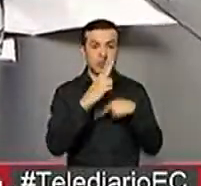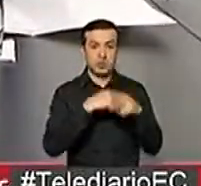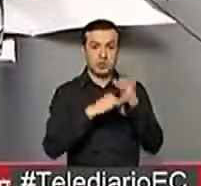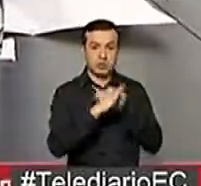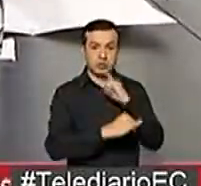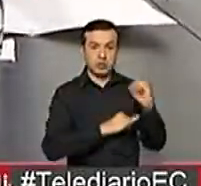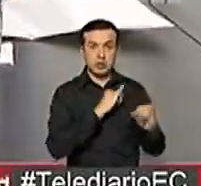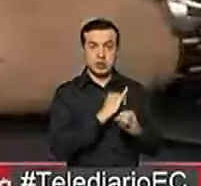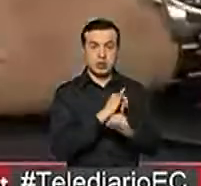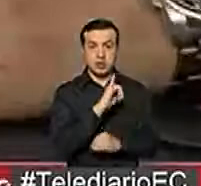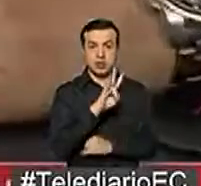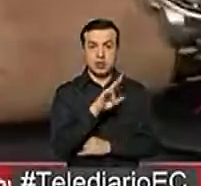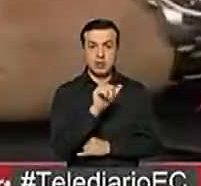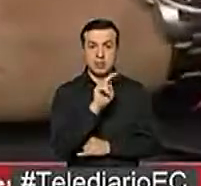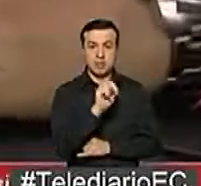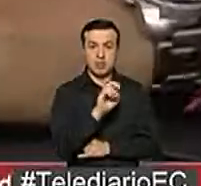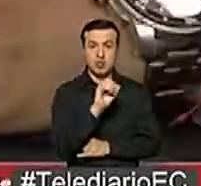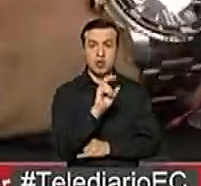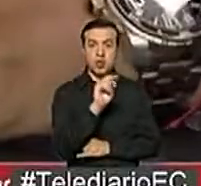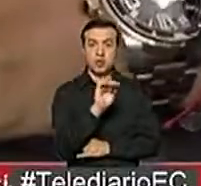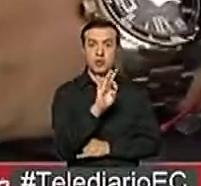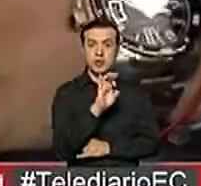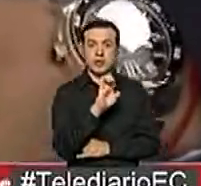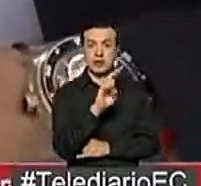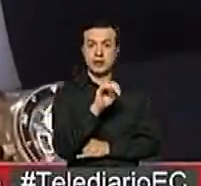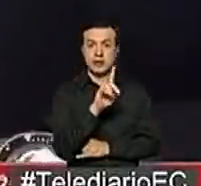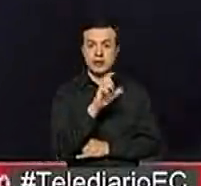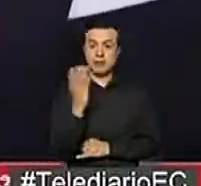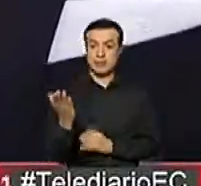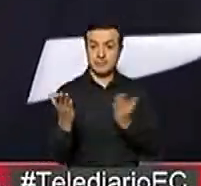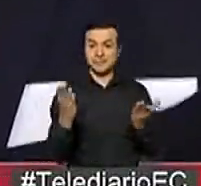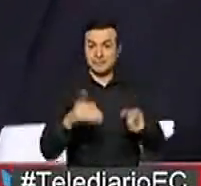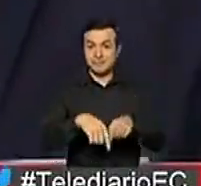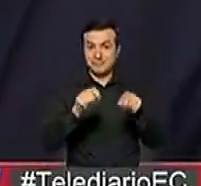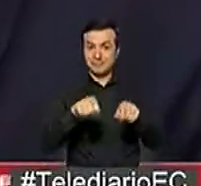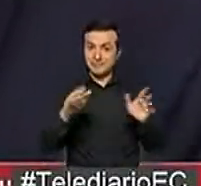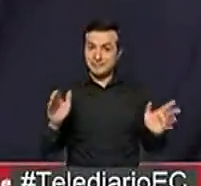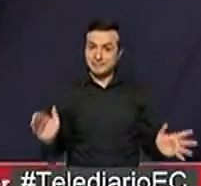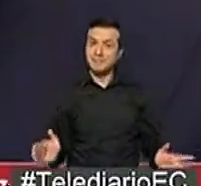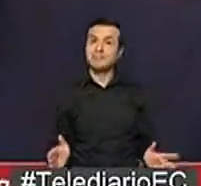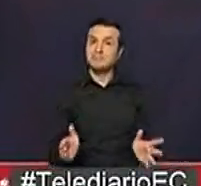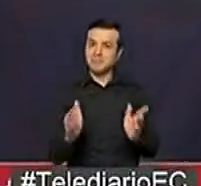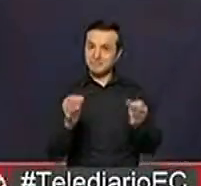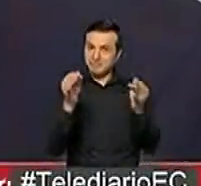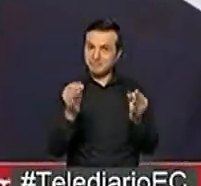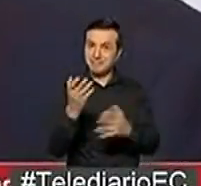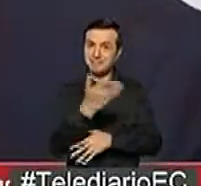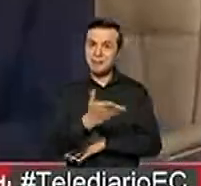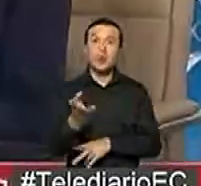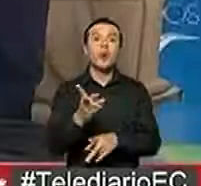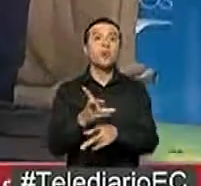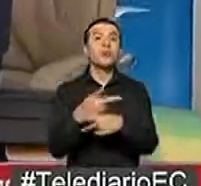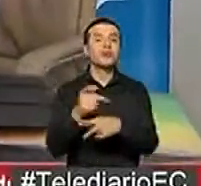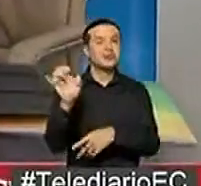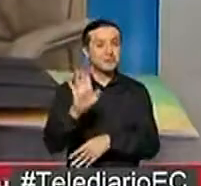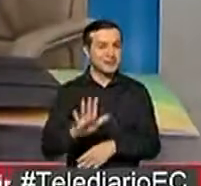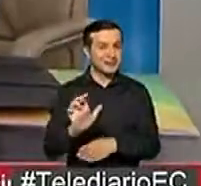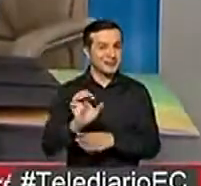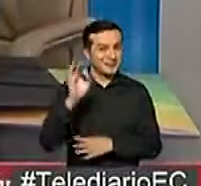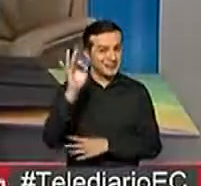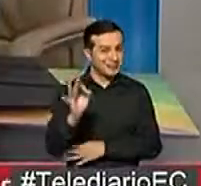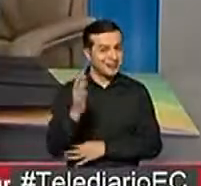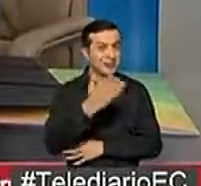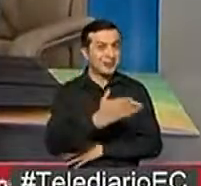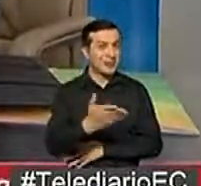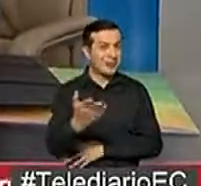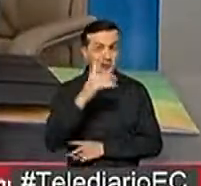Iván Ontaneda. De esta manera se quiere trabajar de forma conjunta para impulsar uno de los principales sectores productivos del país. Esta